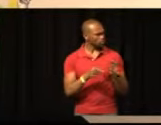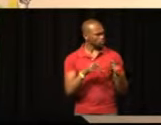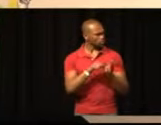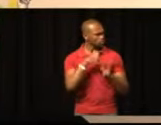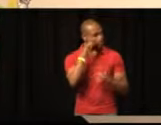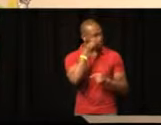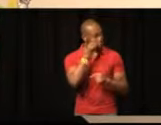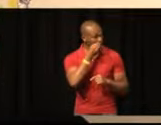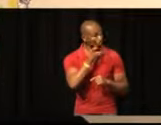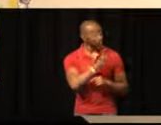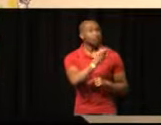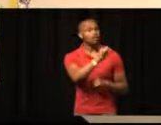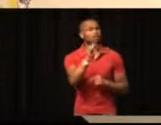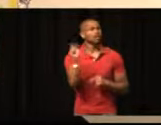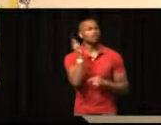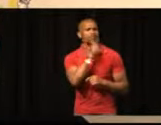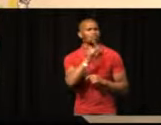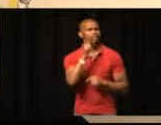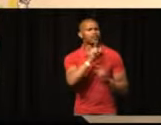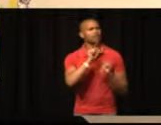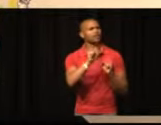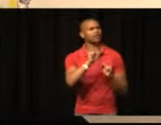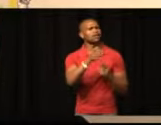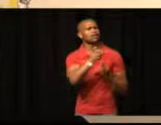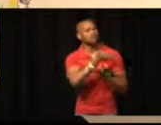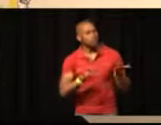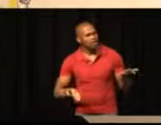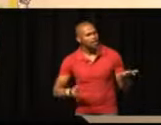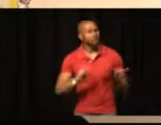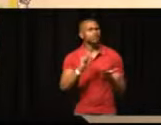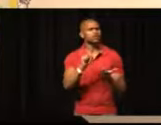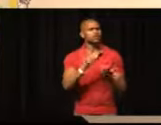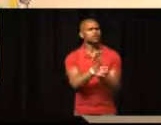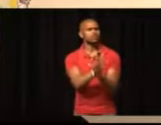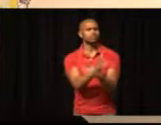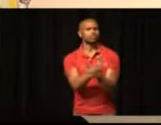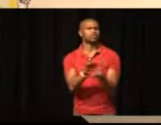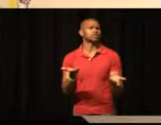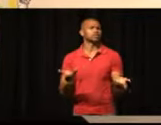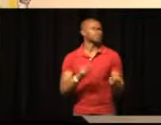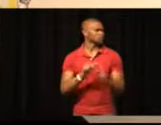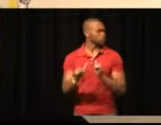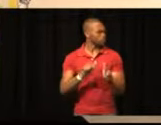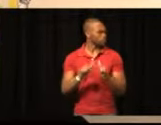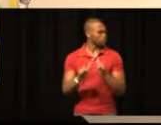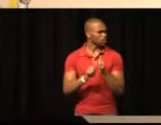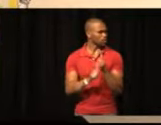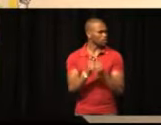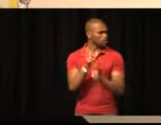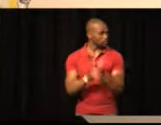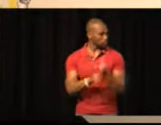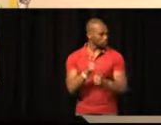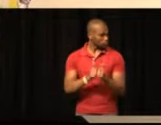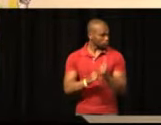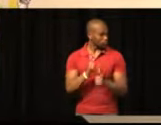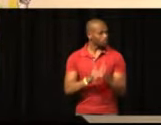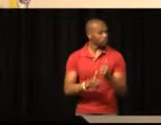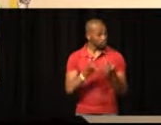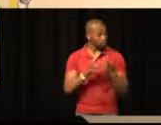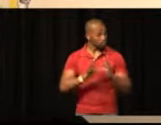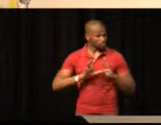la ganancia de todos con esa experiencia y las ganancias de ustedes. ¿Quiénes son los ganadores, los perdedores y los perdidos? El trabajo con los deportes en la